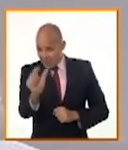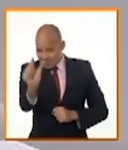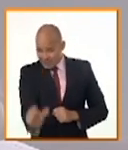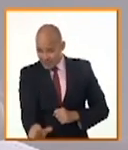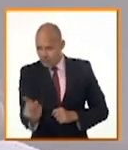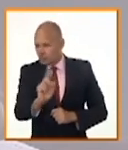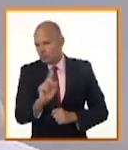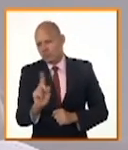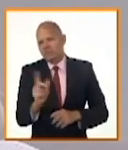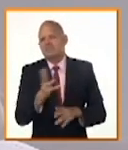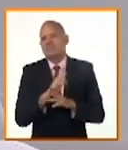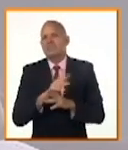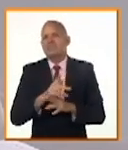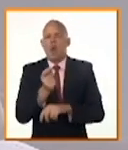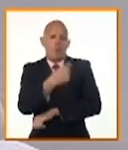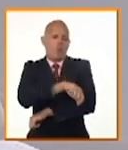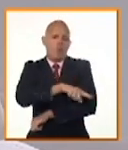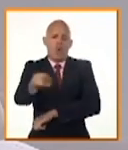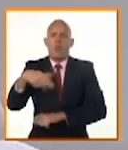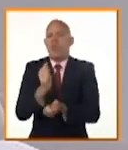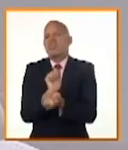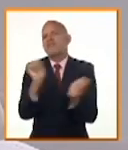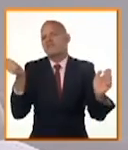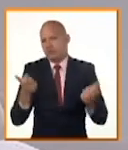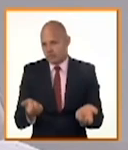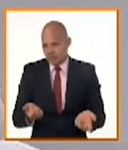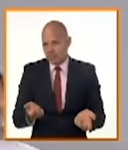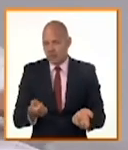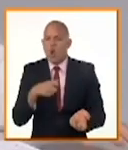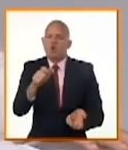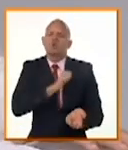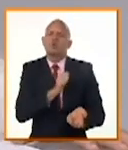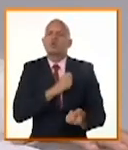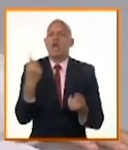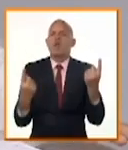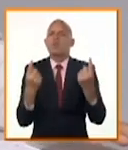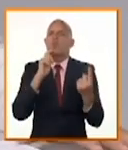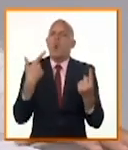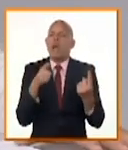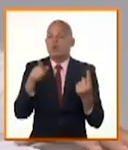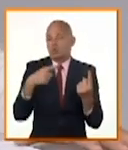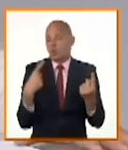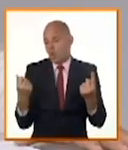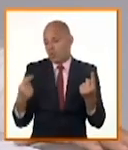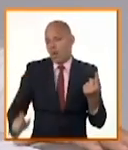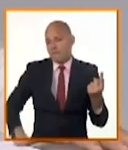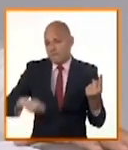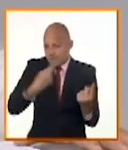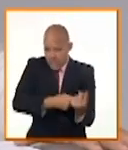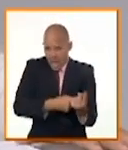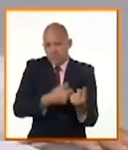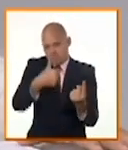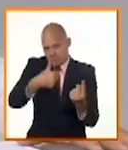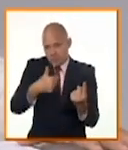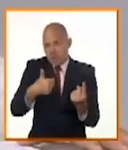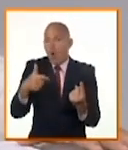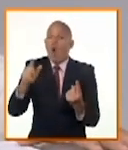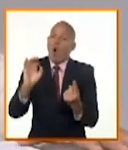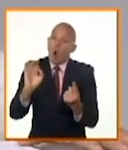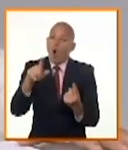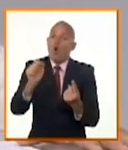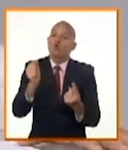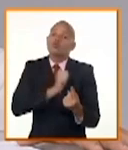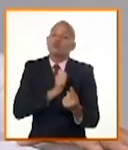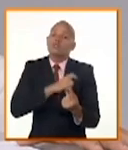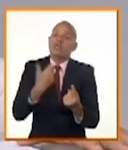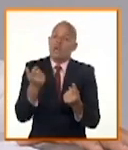Ahora aquí muy importante porque también hemos observado en estos últimos días que donde estábamos cobrando o donde las o donde insistían comercio que ya